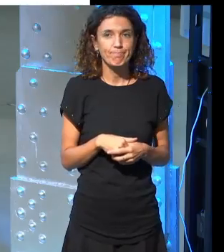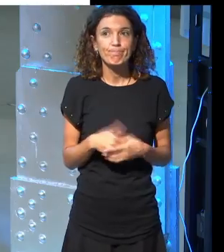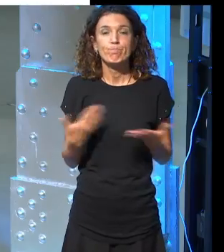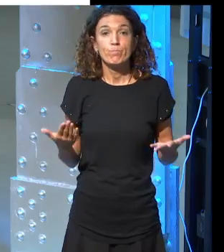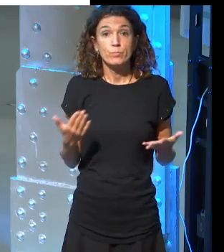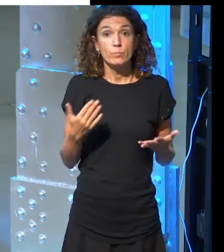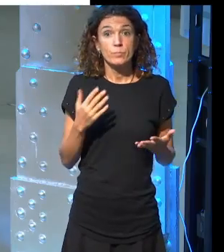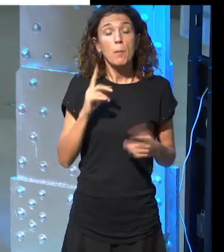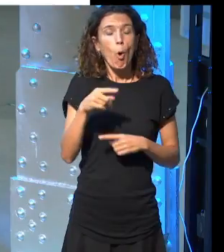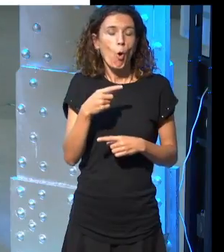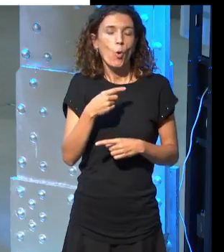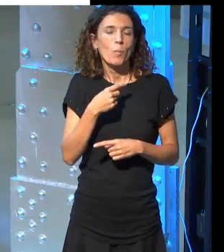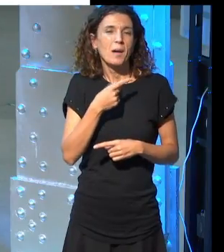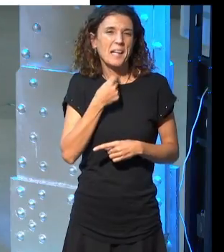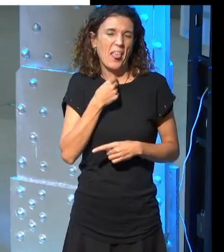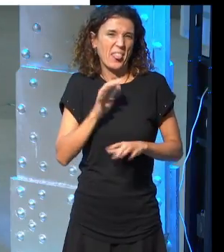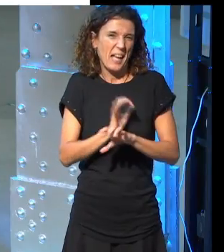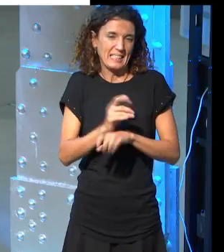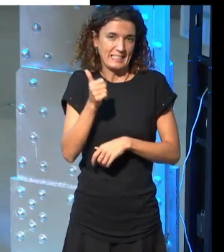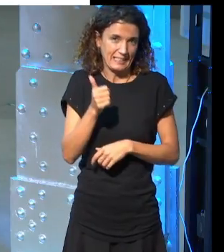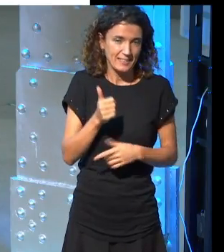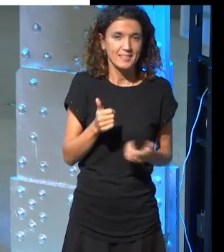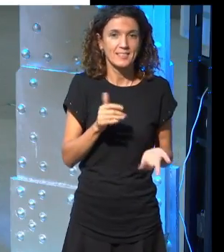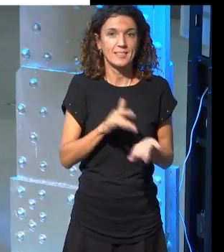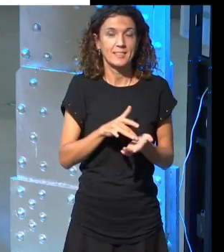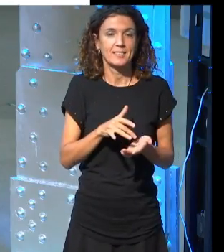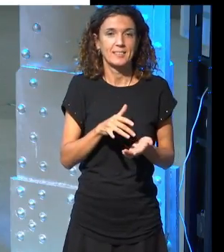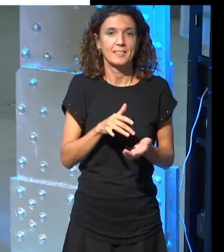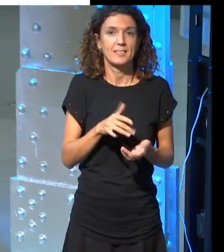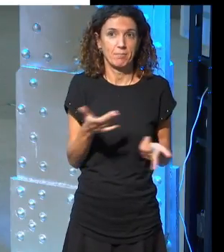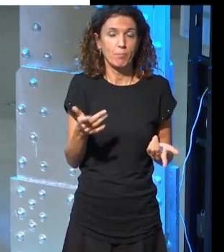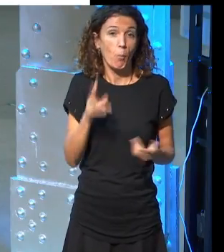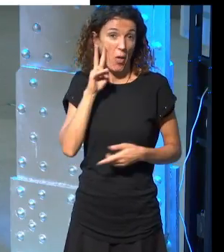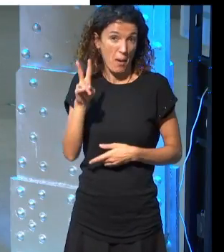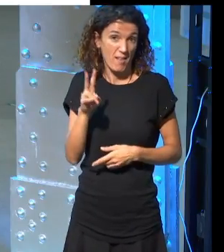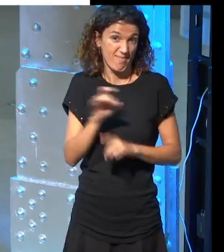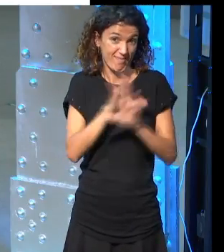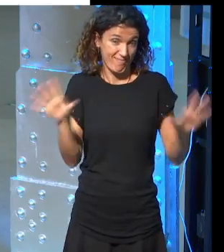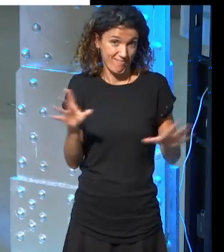Bueno, luego ese es un fenómeno que me hace mucha gracia. Que bueno, ya podéis ver lo que es.